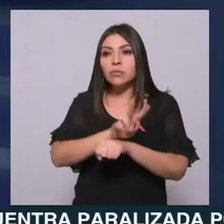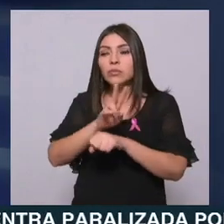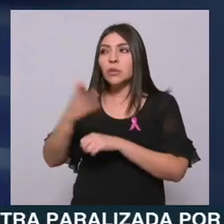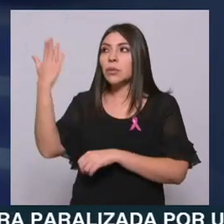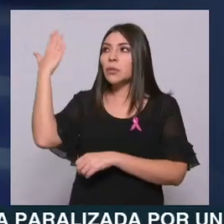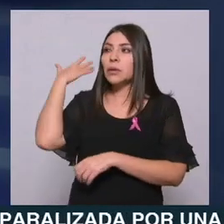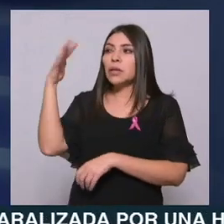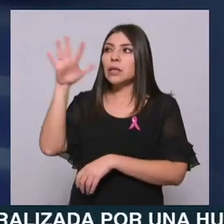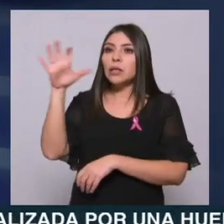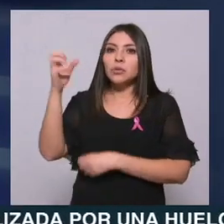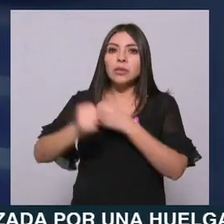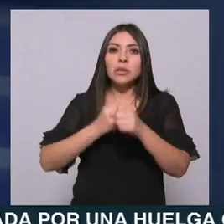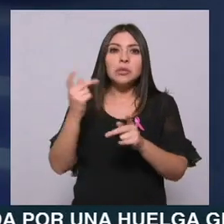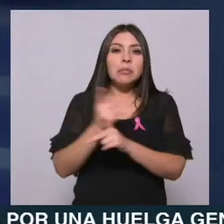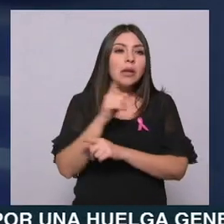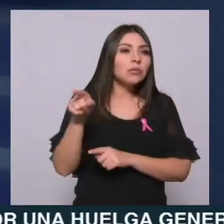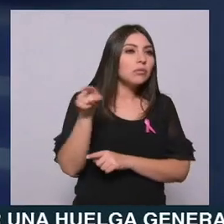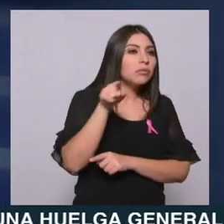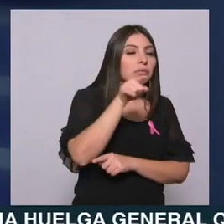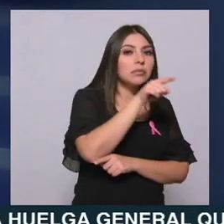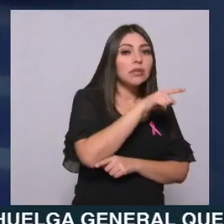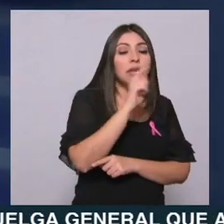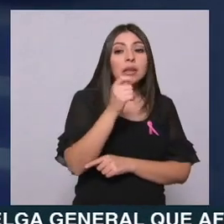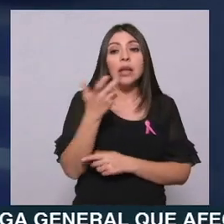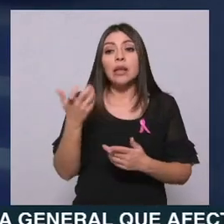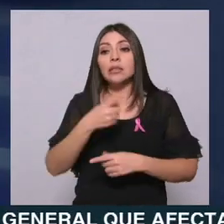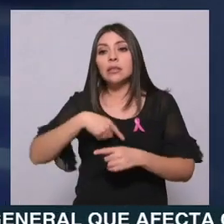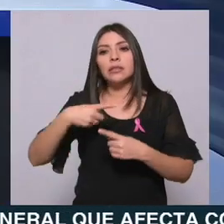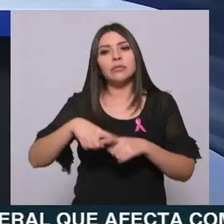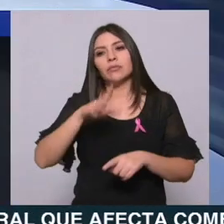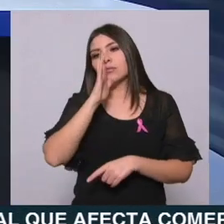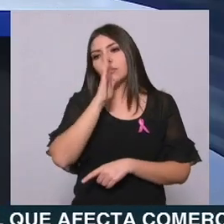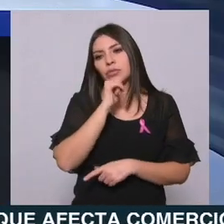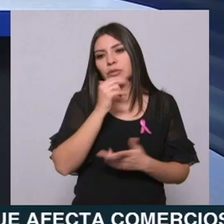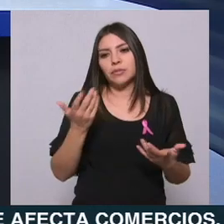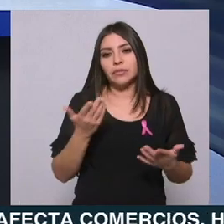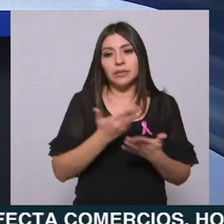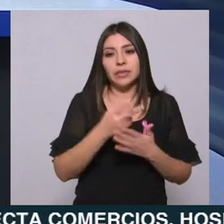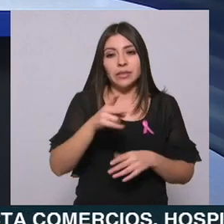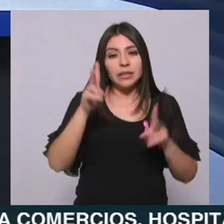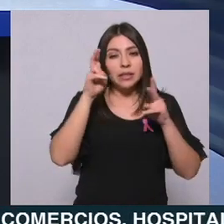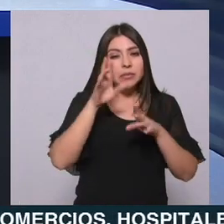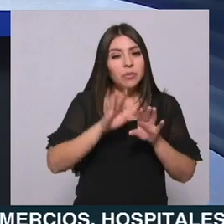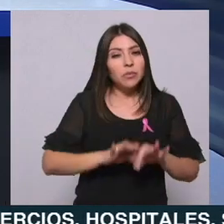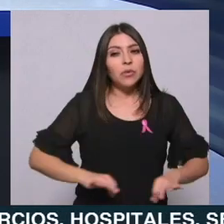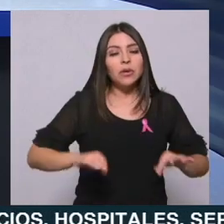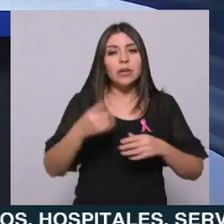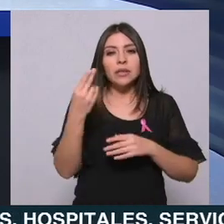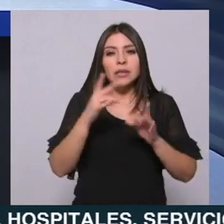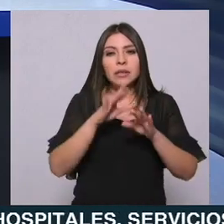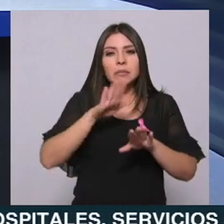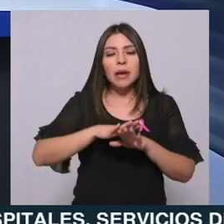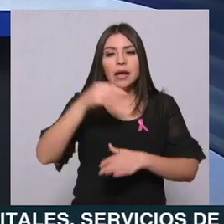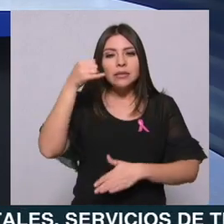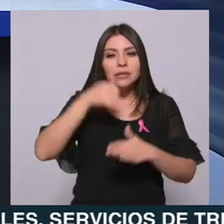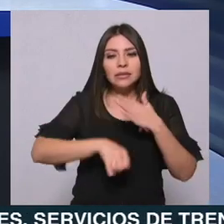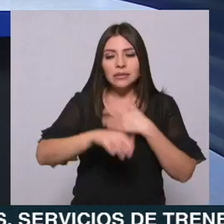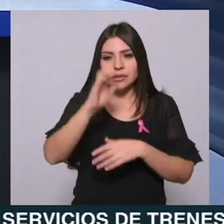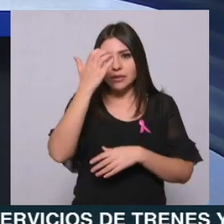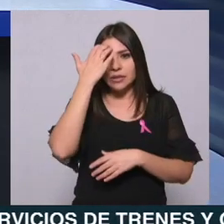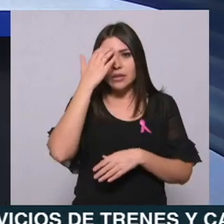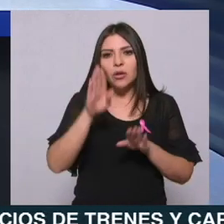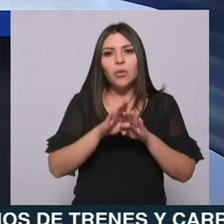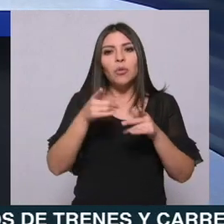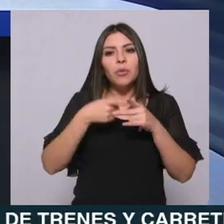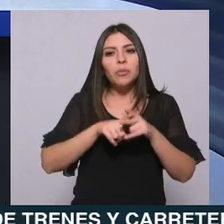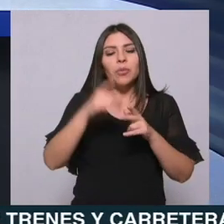lo hubiéramos hecho diferente. Es que está apasionante el tema, doctora, y bueno, pues para conocer más sobre él, háblanos un poquito cómo surge la